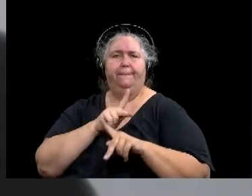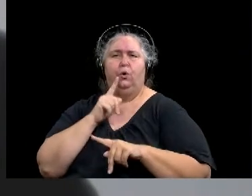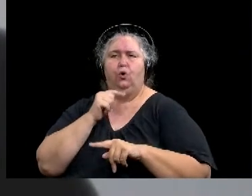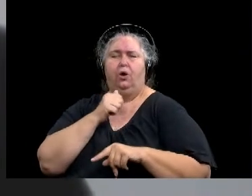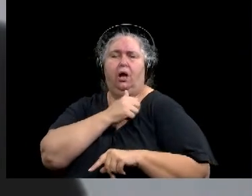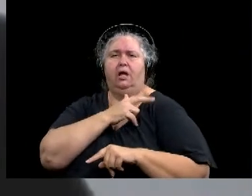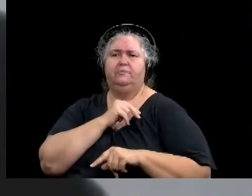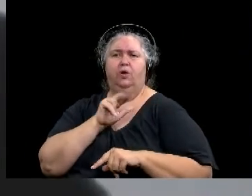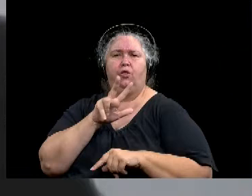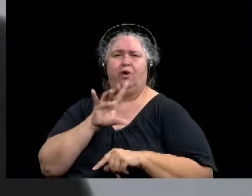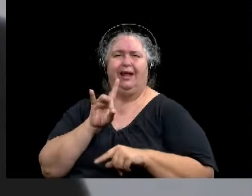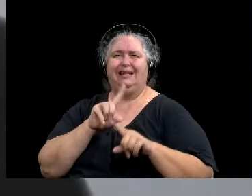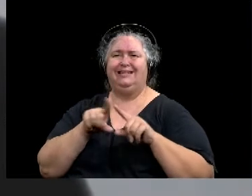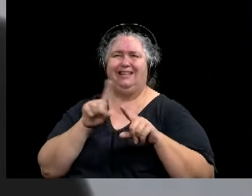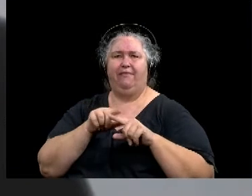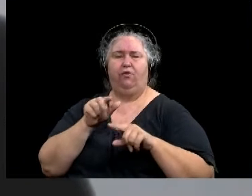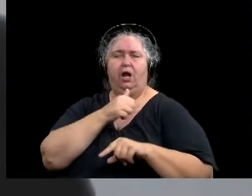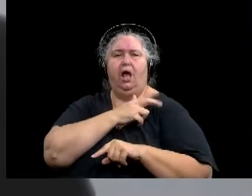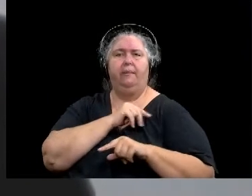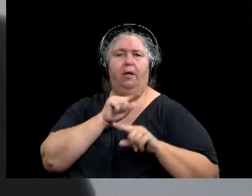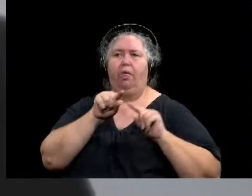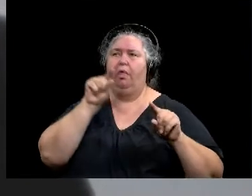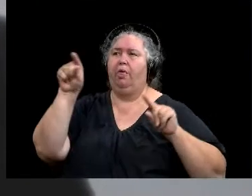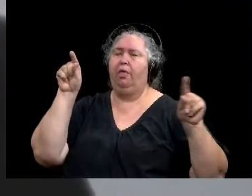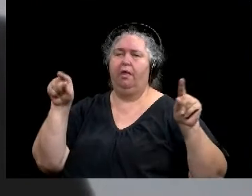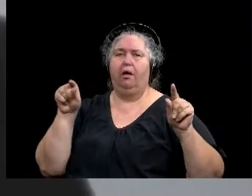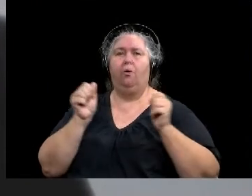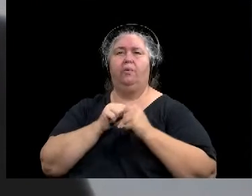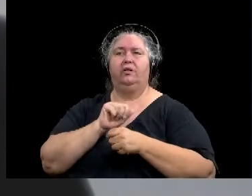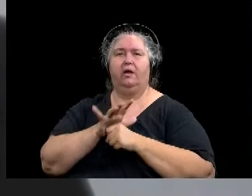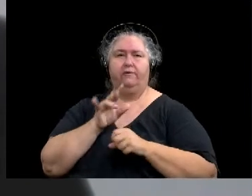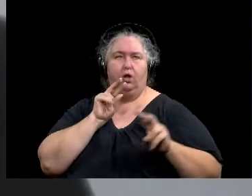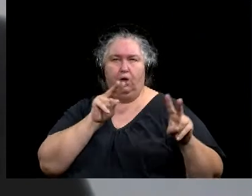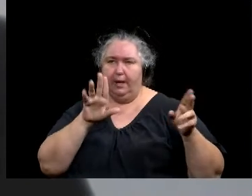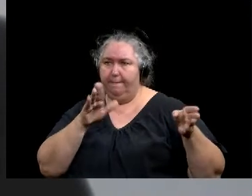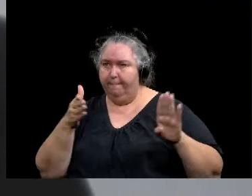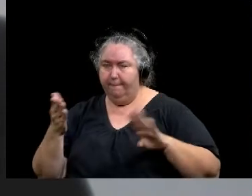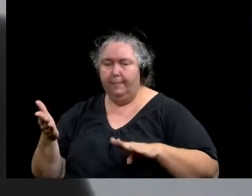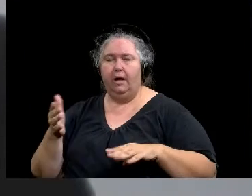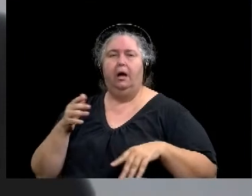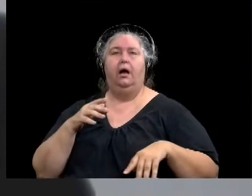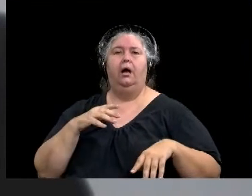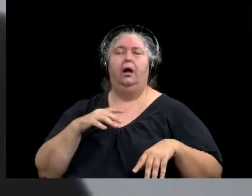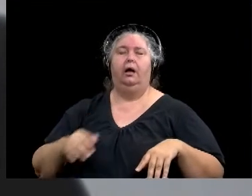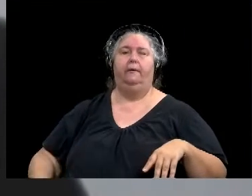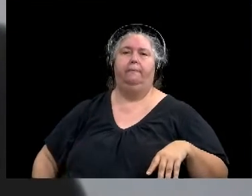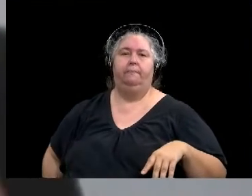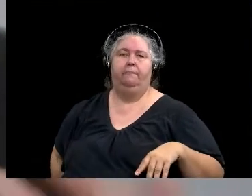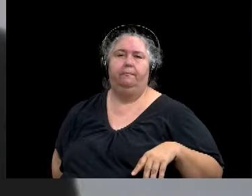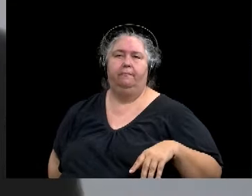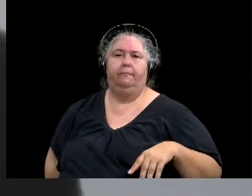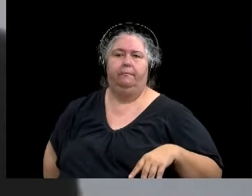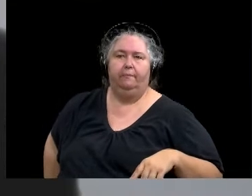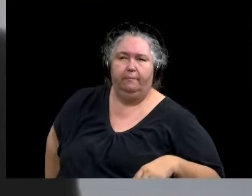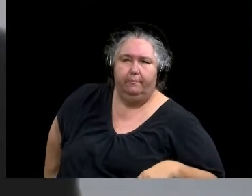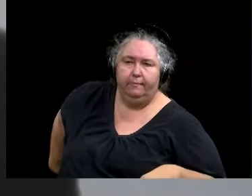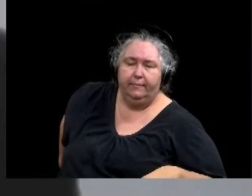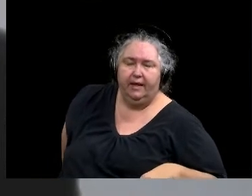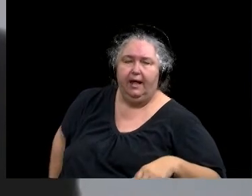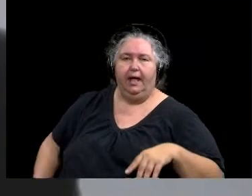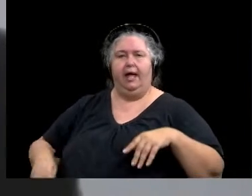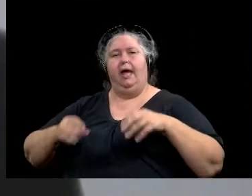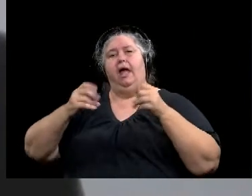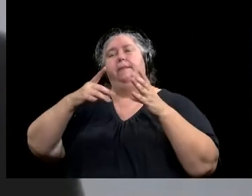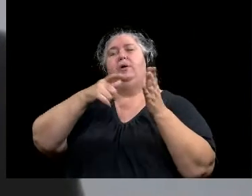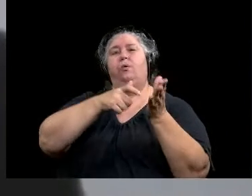hospitalización del hospital de medicina estaban en personas con kobe la mortalidad es